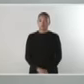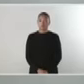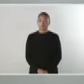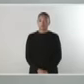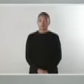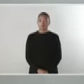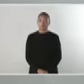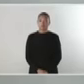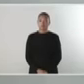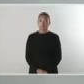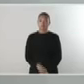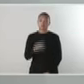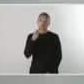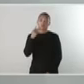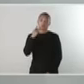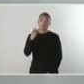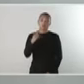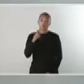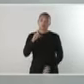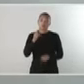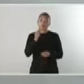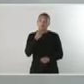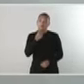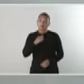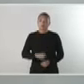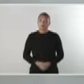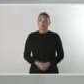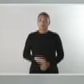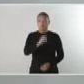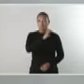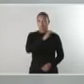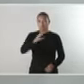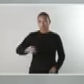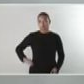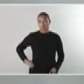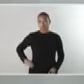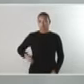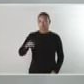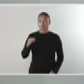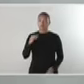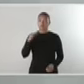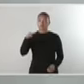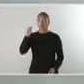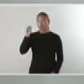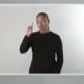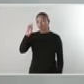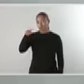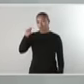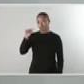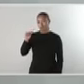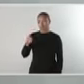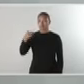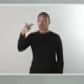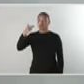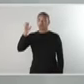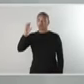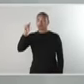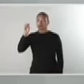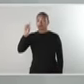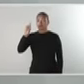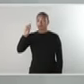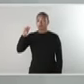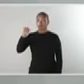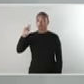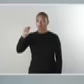tiene el uso de la palabra por un minuto el candidato del partido Morena Héctor Martín Garza